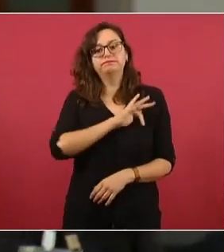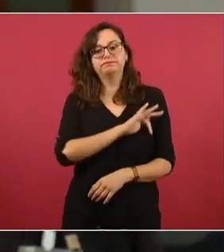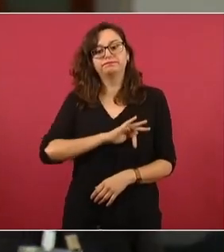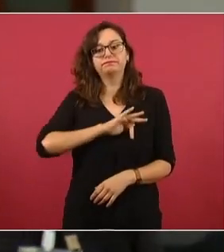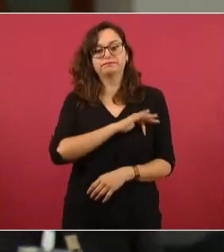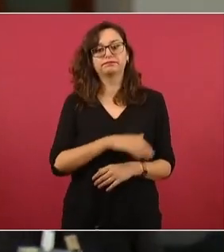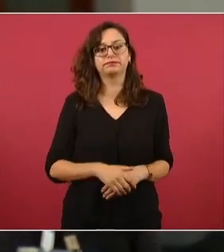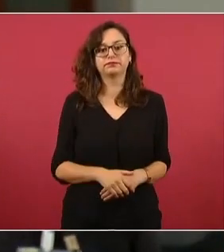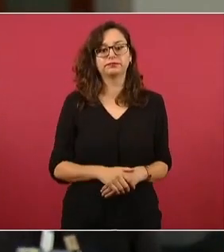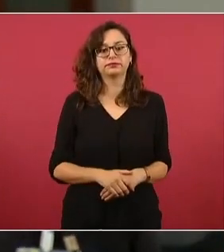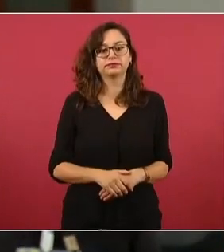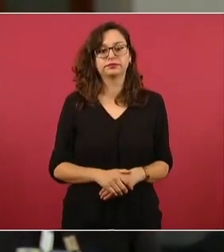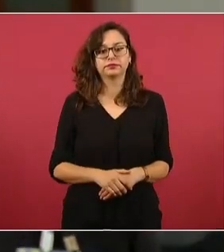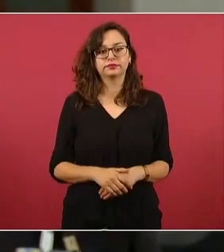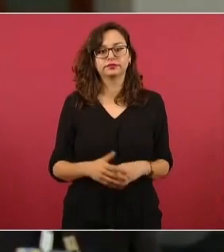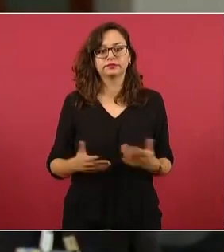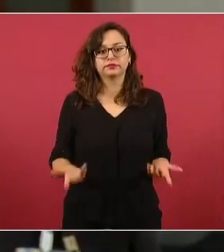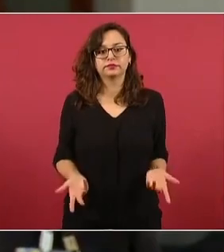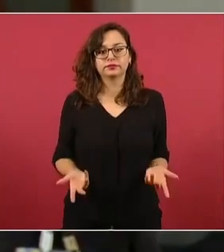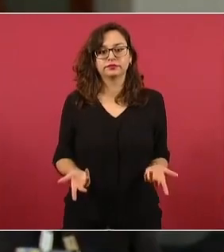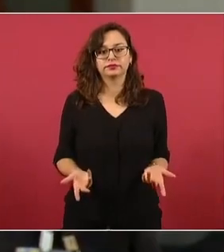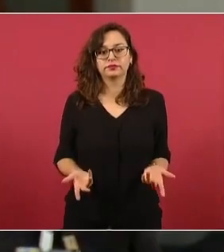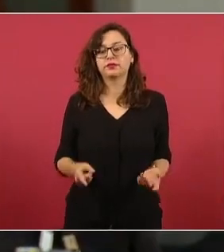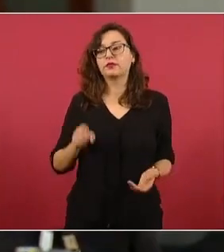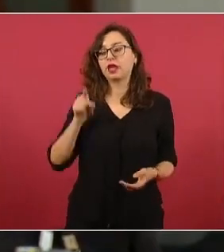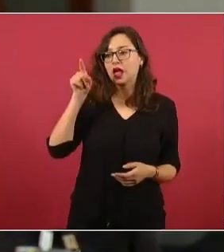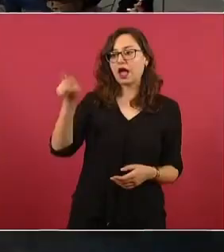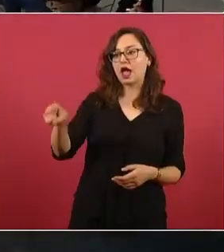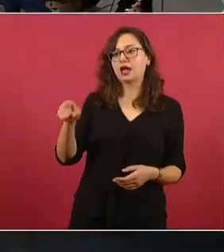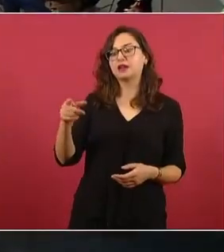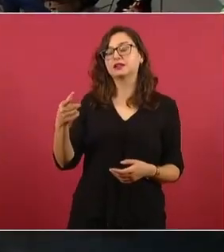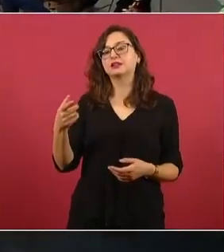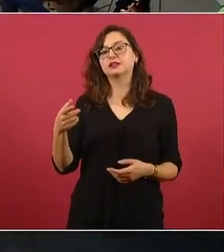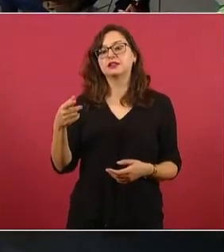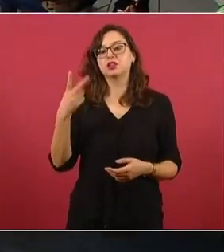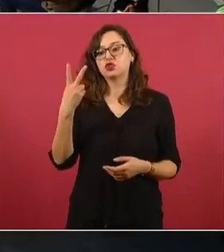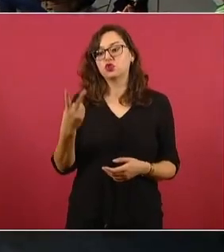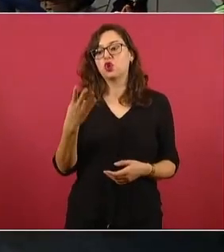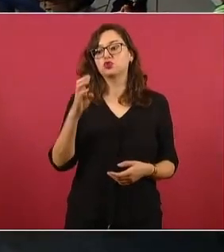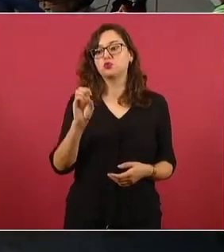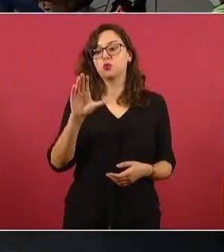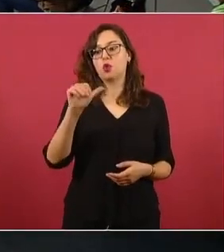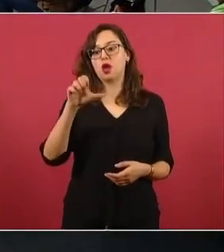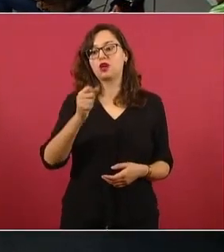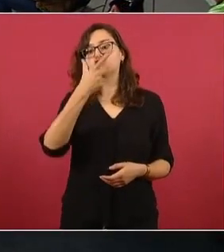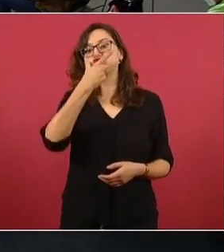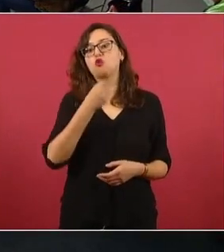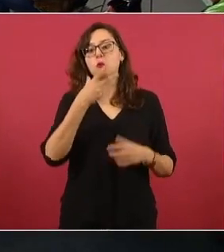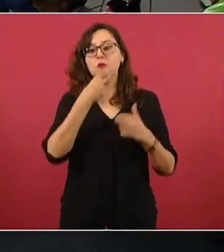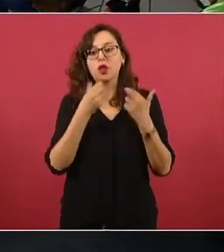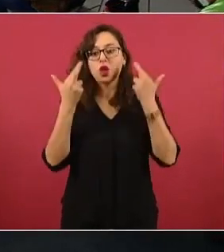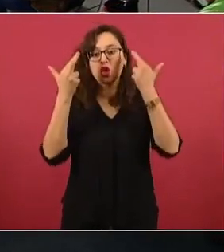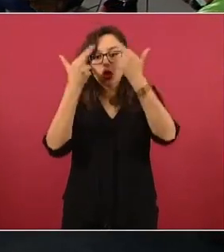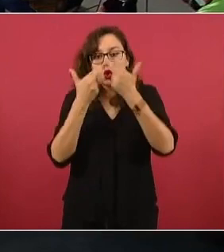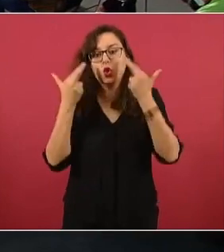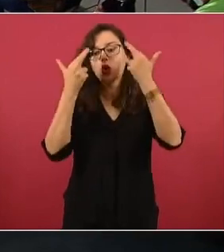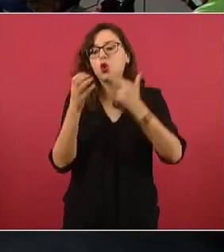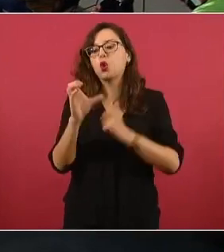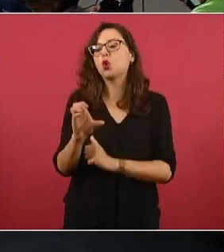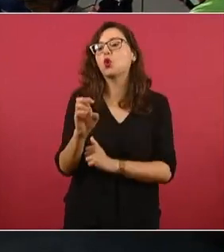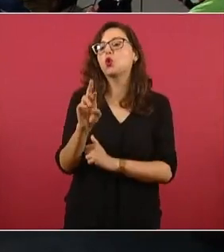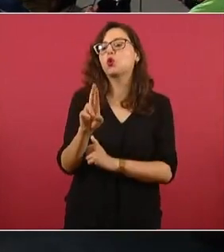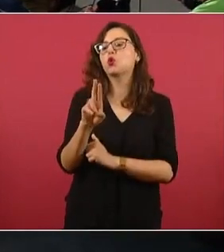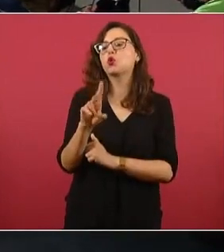supuesto, será el crudo llamado Felipe Calderón. Presidente, en ese sentido, quiero decirle